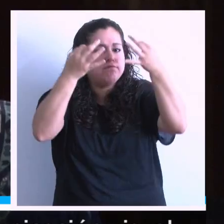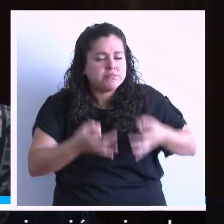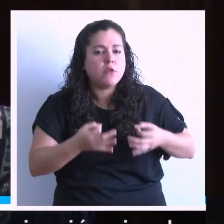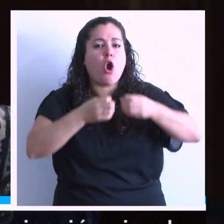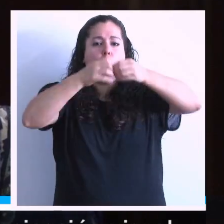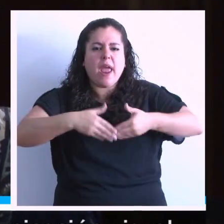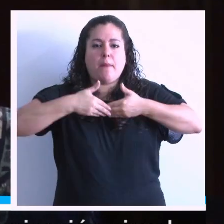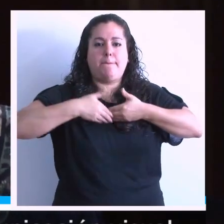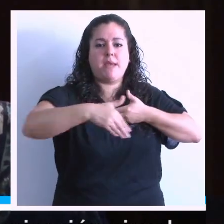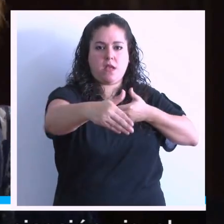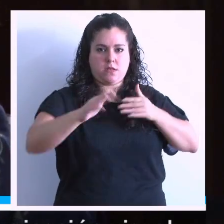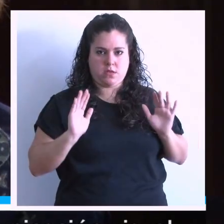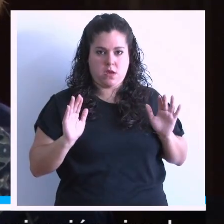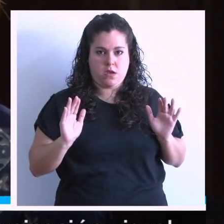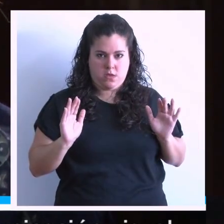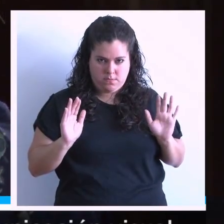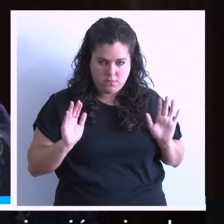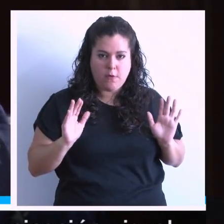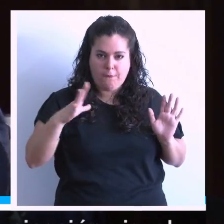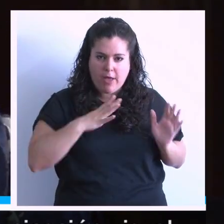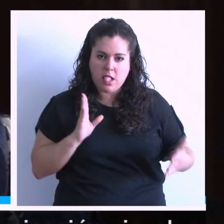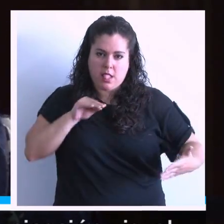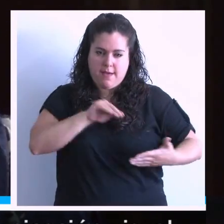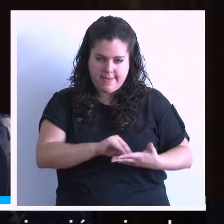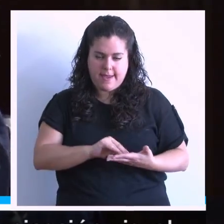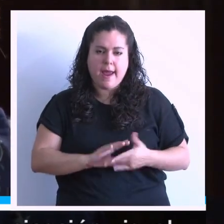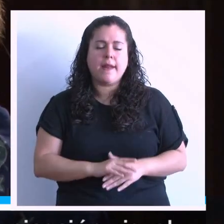la Convención Internacional, que fue incorporada